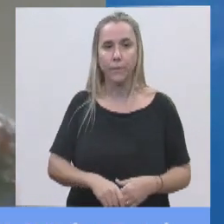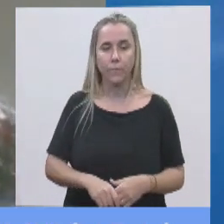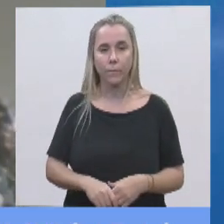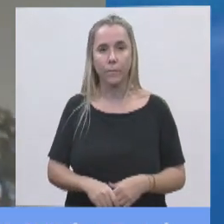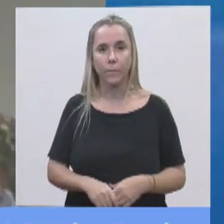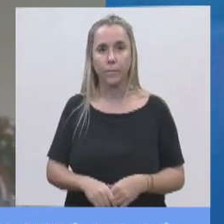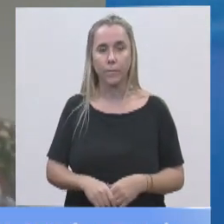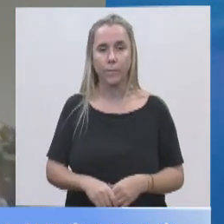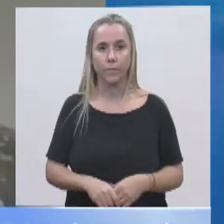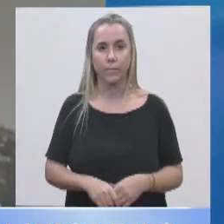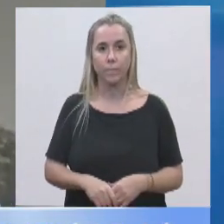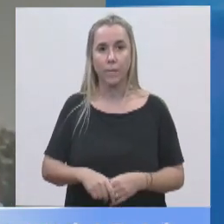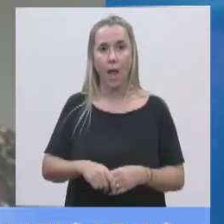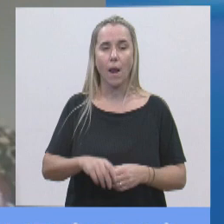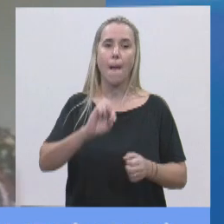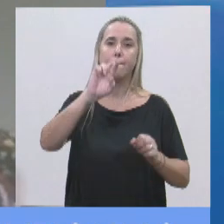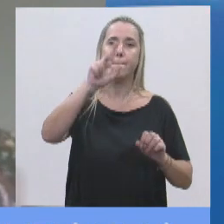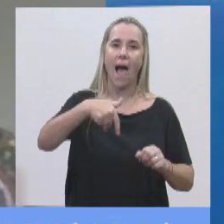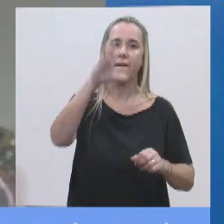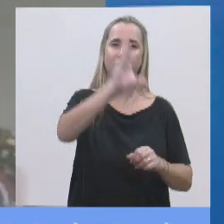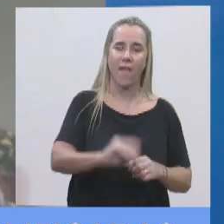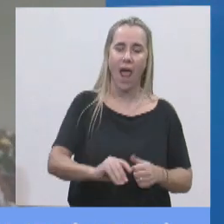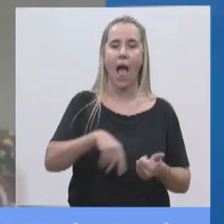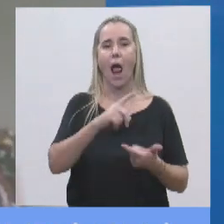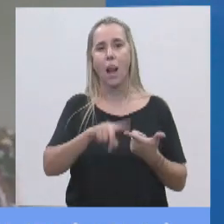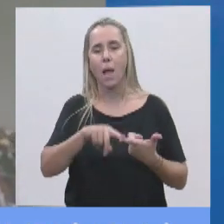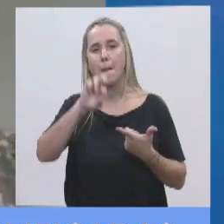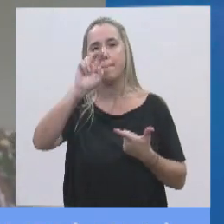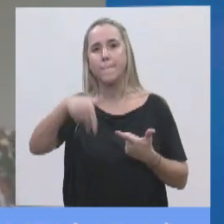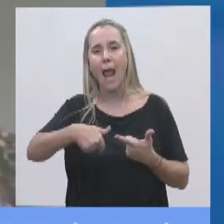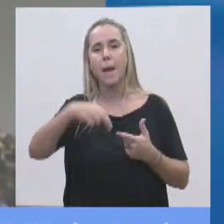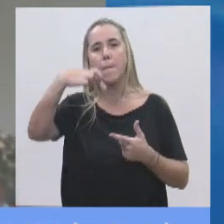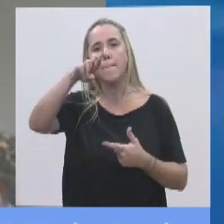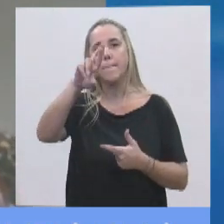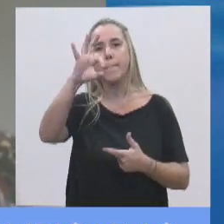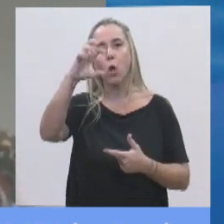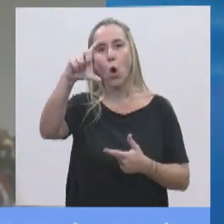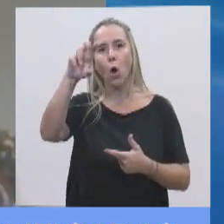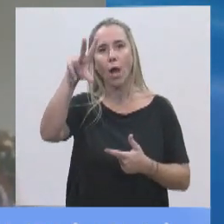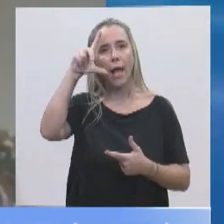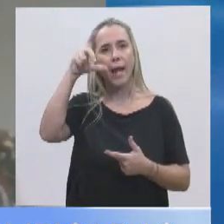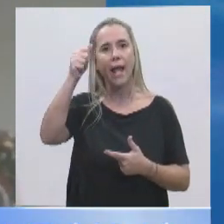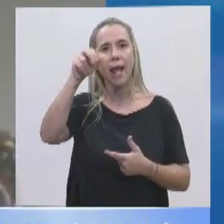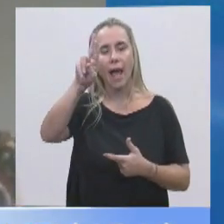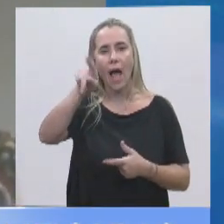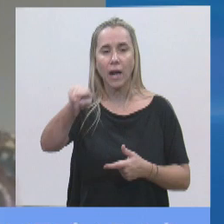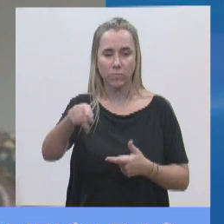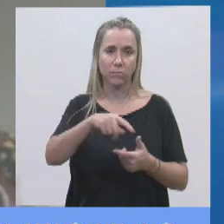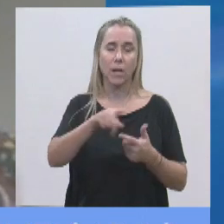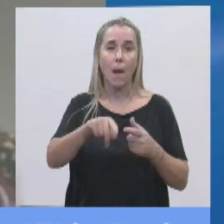entre los planes federales, entre el plan Procrear, se